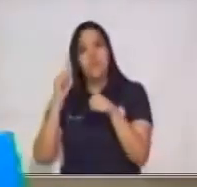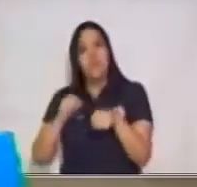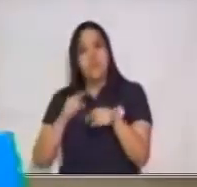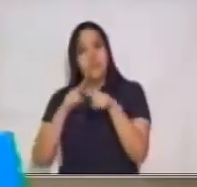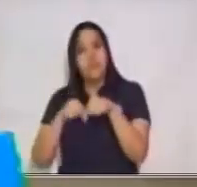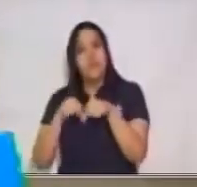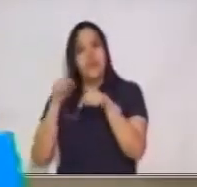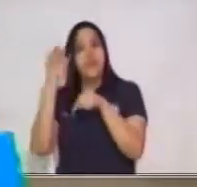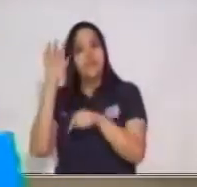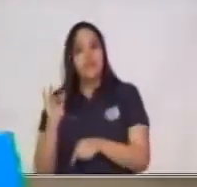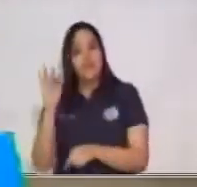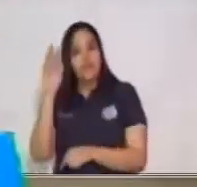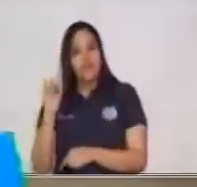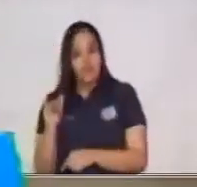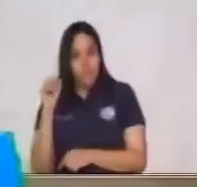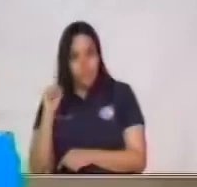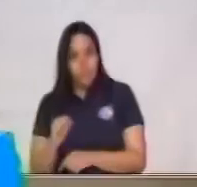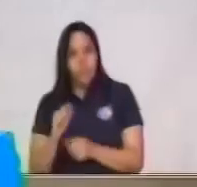dígitos. Entonces,